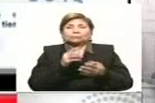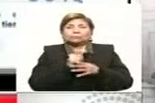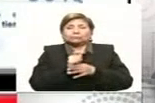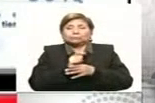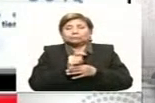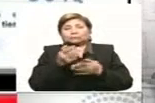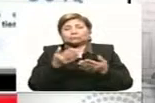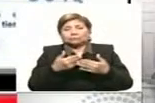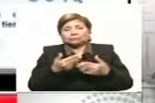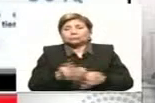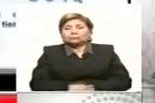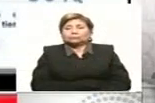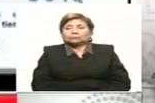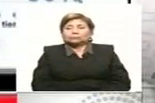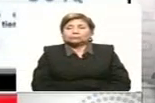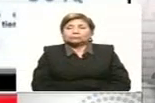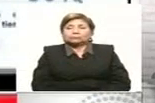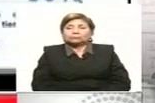sigue.